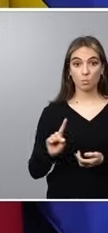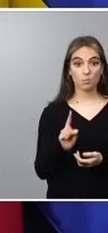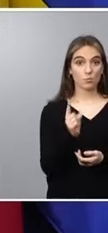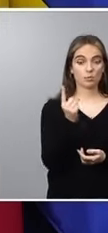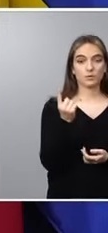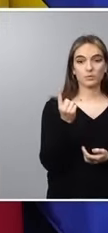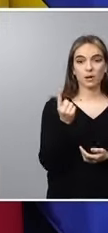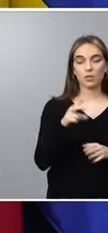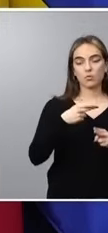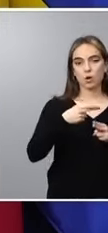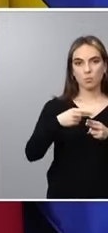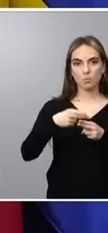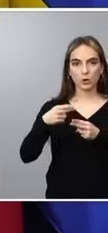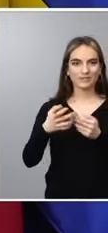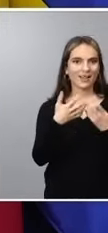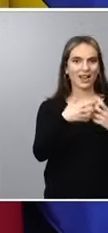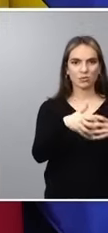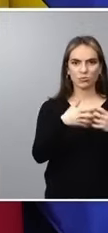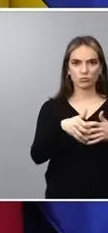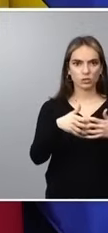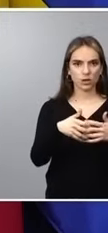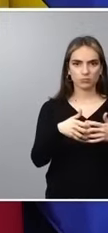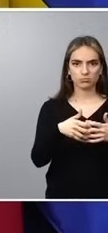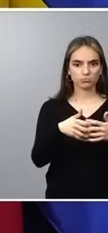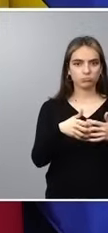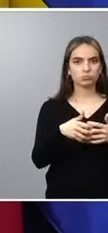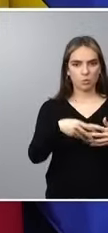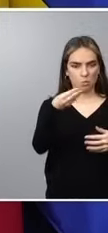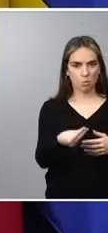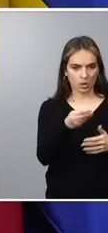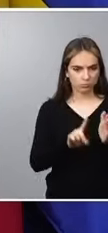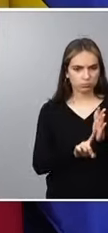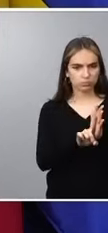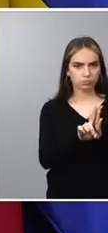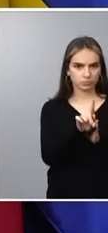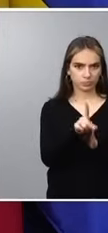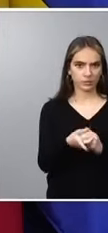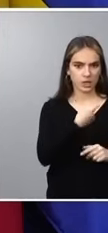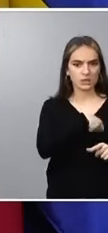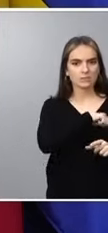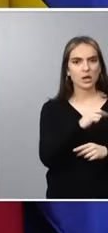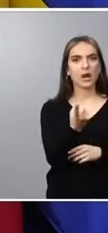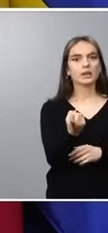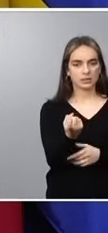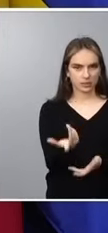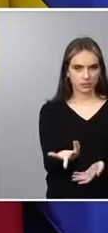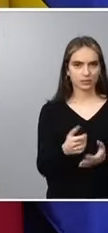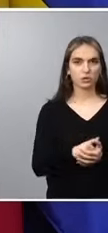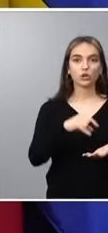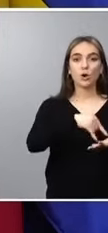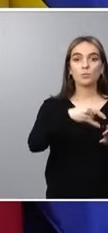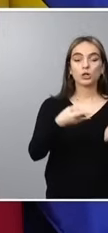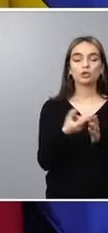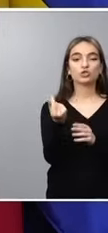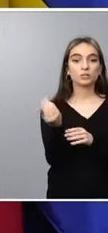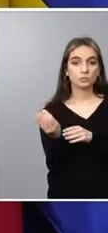Conexión. Eso es lo que decía el compañero William, es que es tan claramente una red que el señor Víctor de Aldama aparece en todas partes.